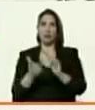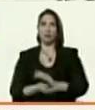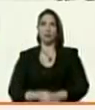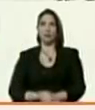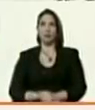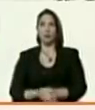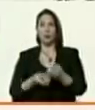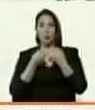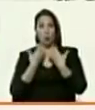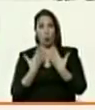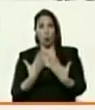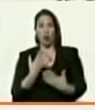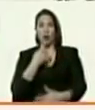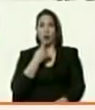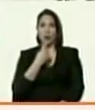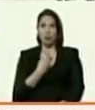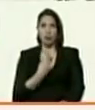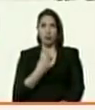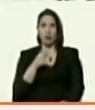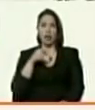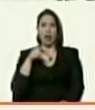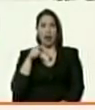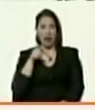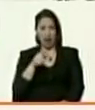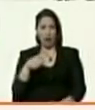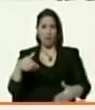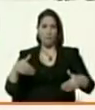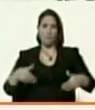bueno destacar que esto es un esfuerzo